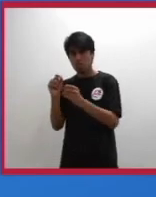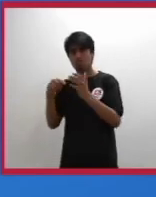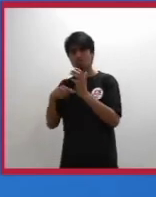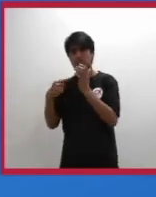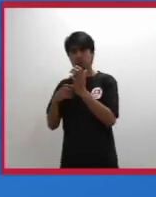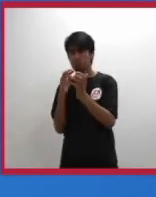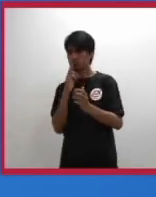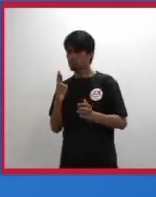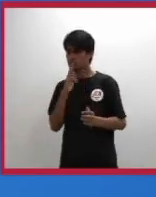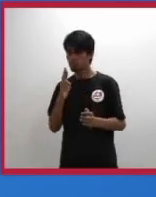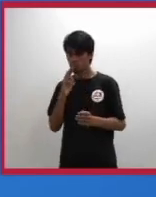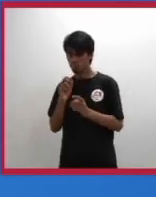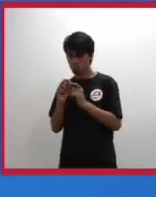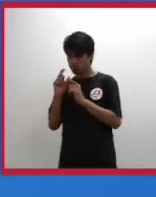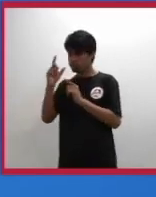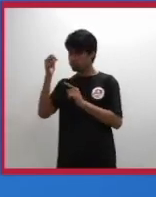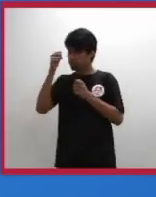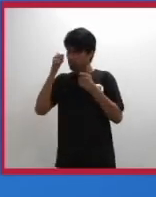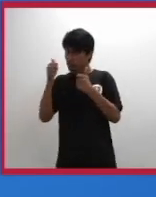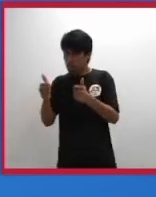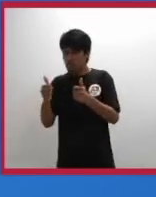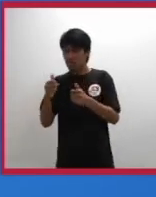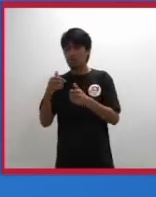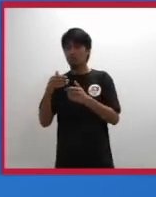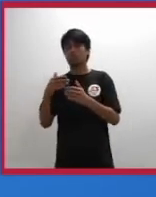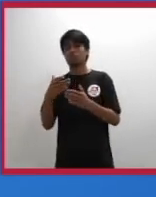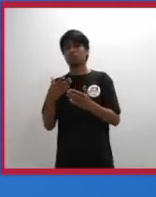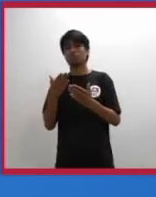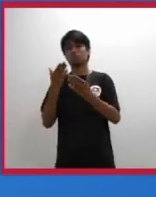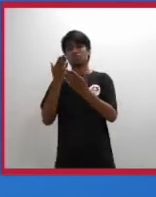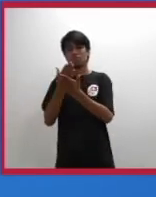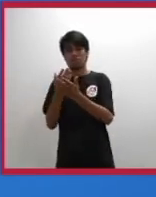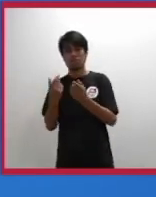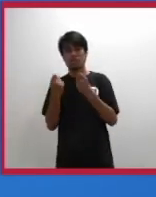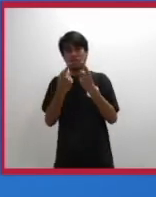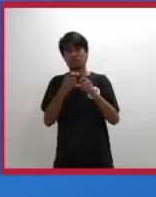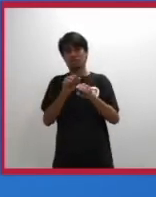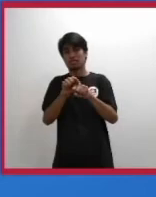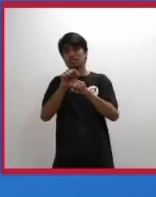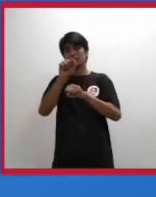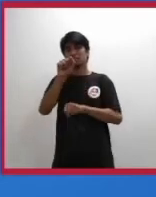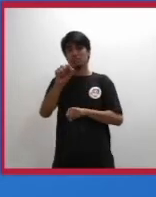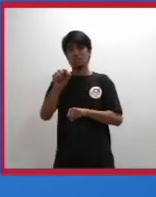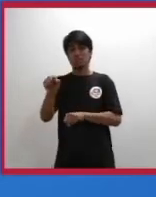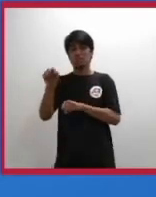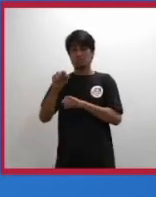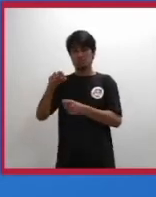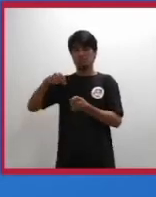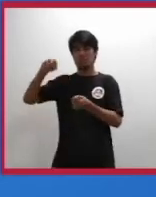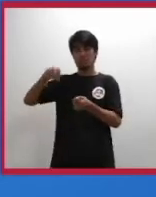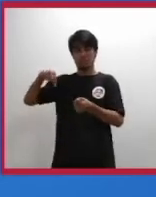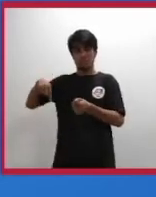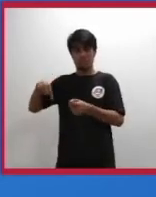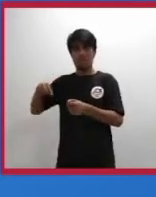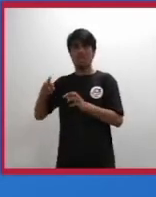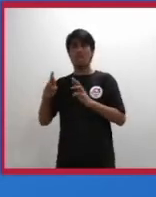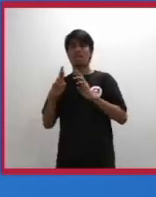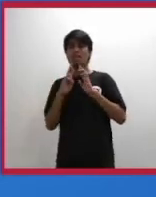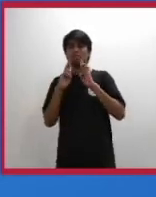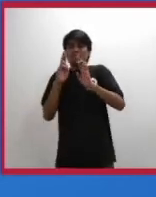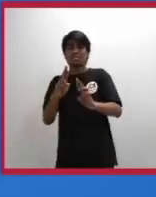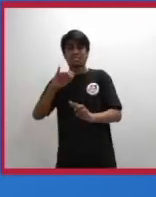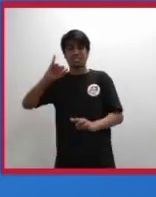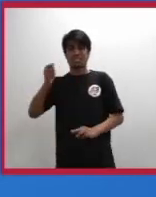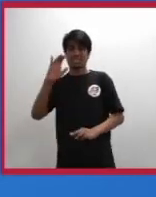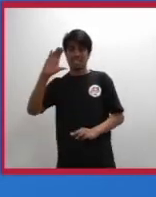de calificación, vamos a expedir un certificado de participación, el cual va a estar firmado por nuestro representante